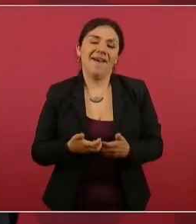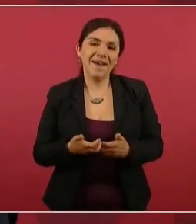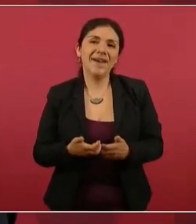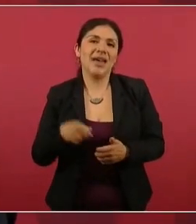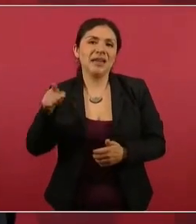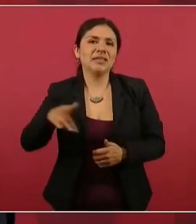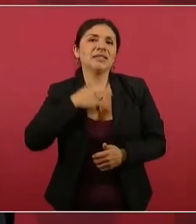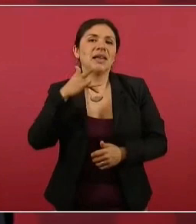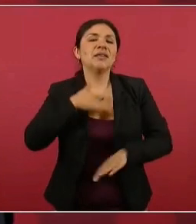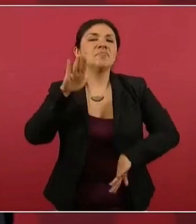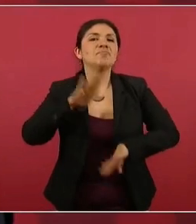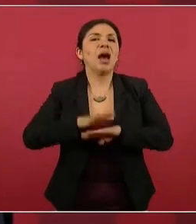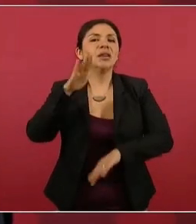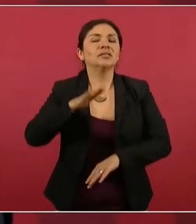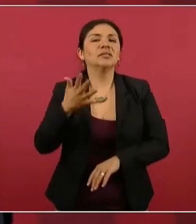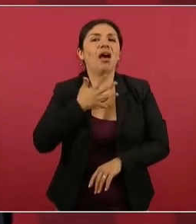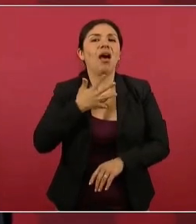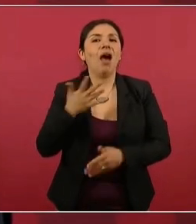más renta,